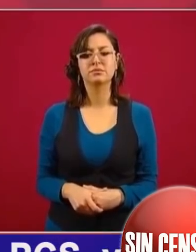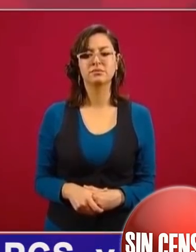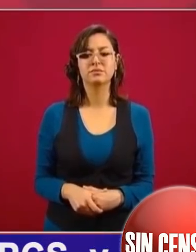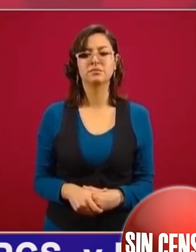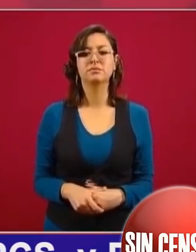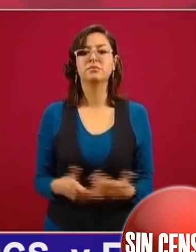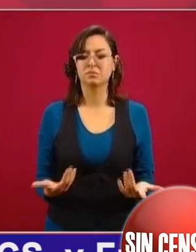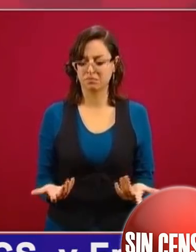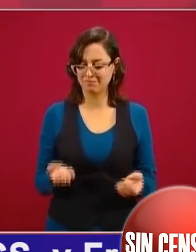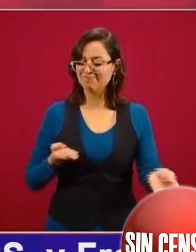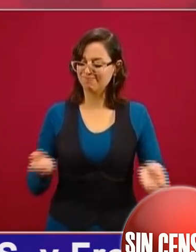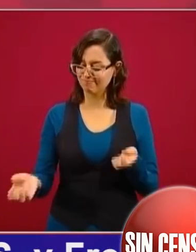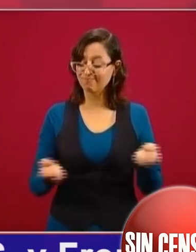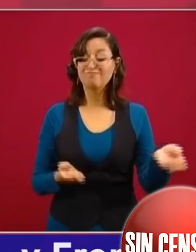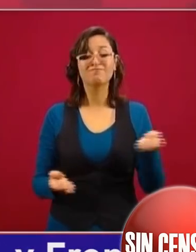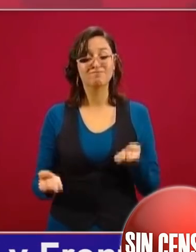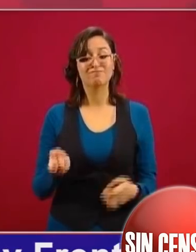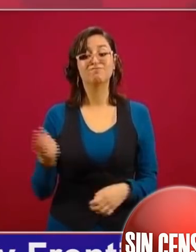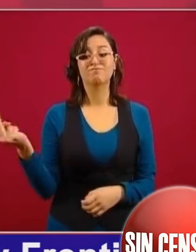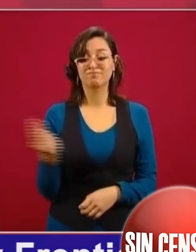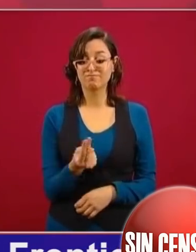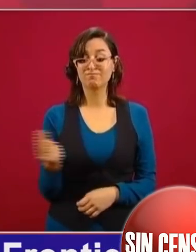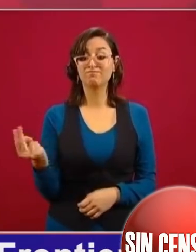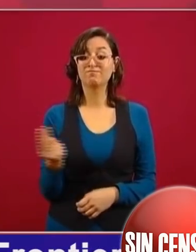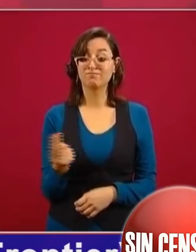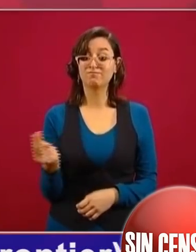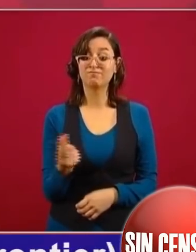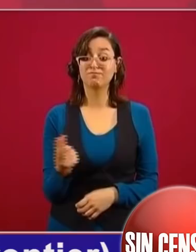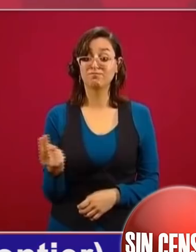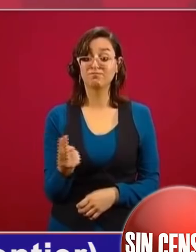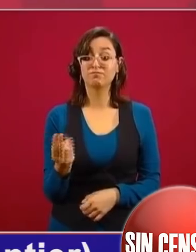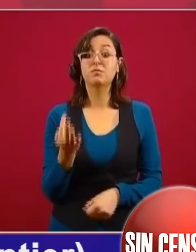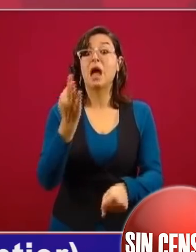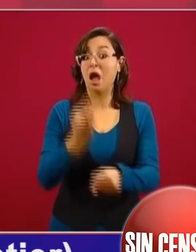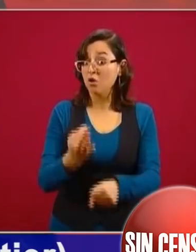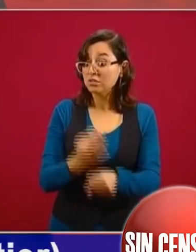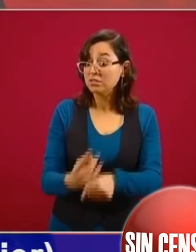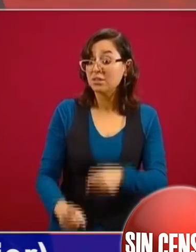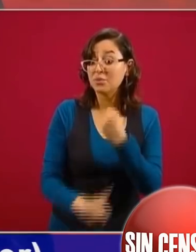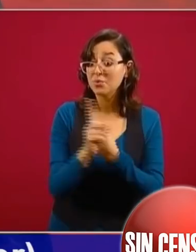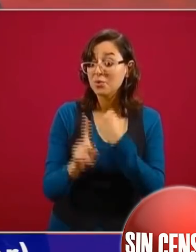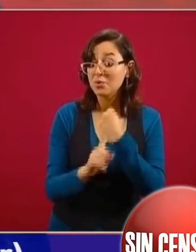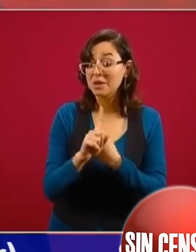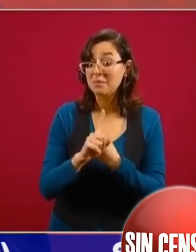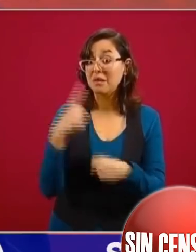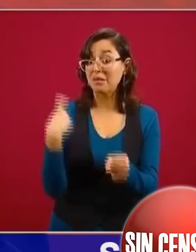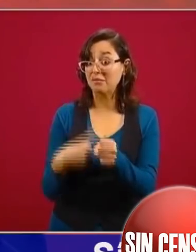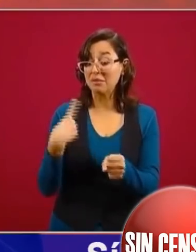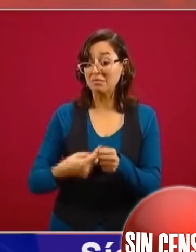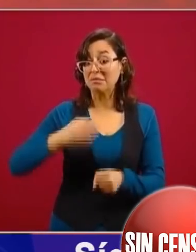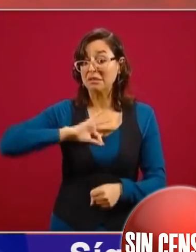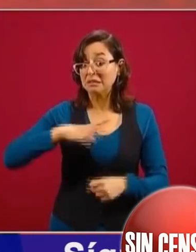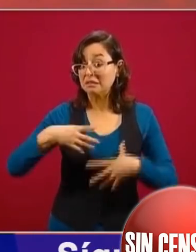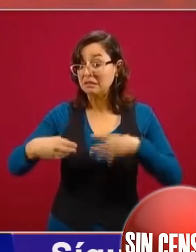hagamos también más ejercicio. ¿Qué nos está pasando con la pandemia?